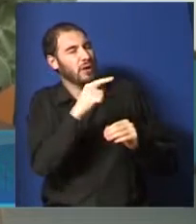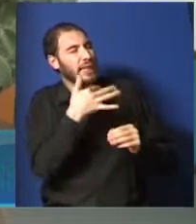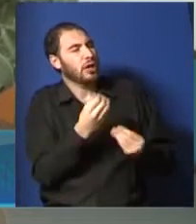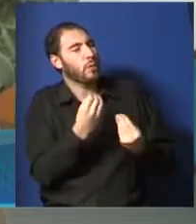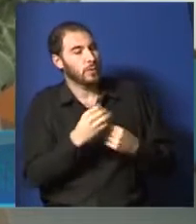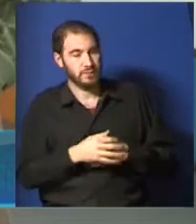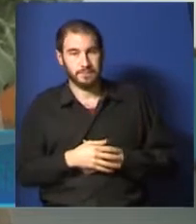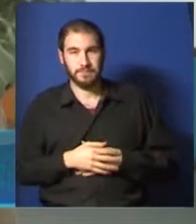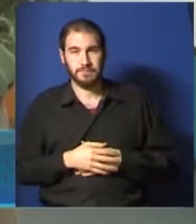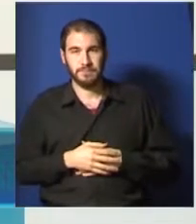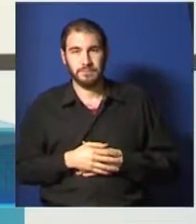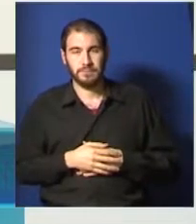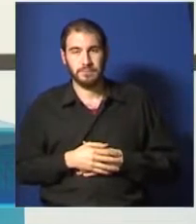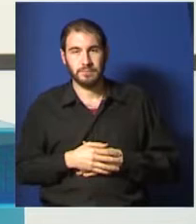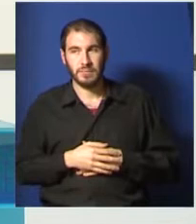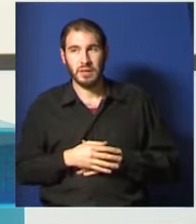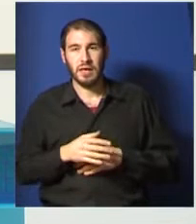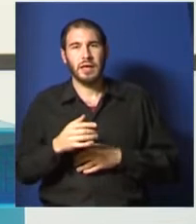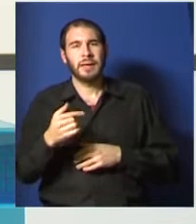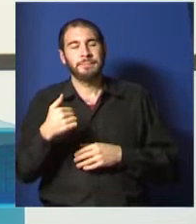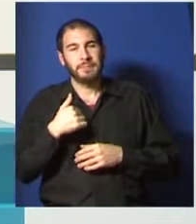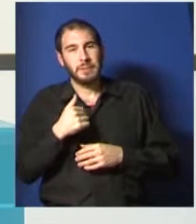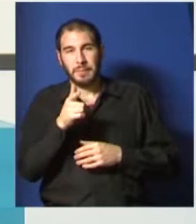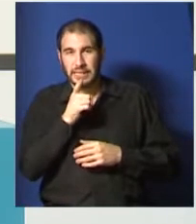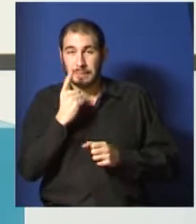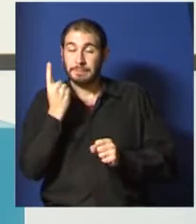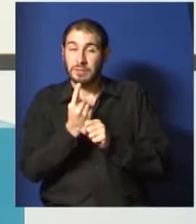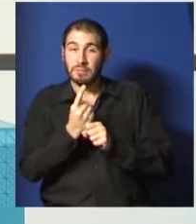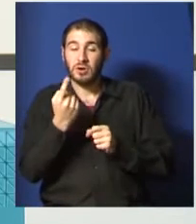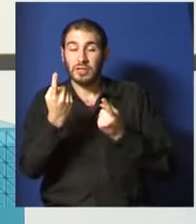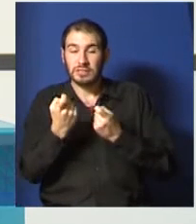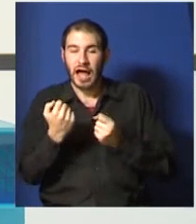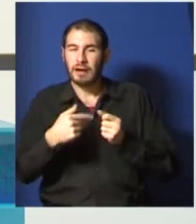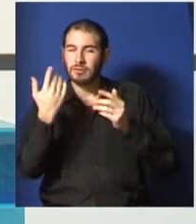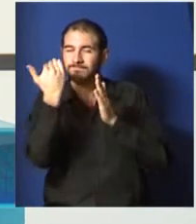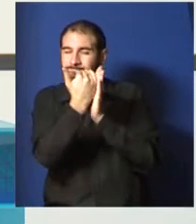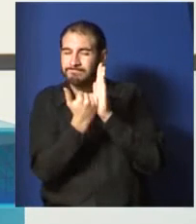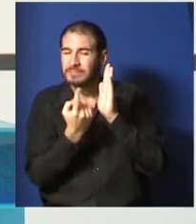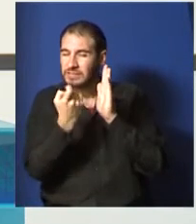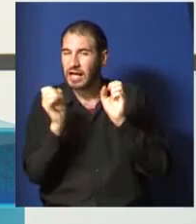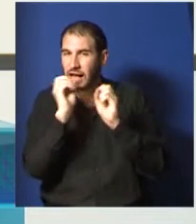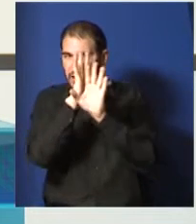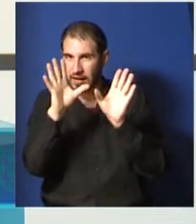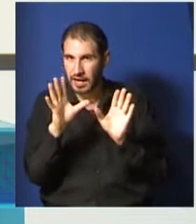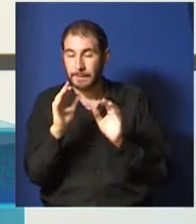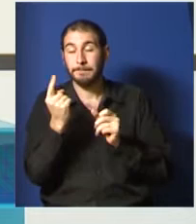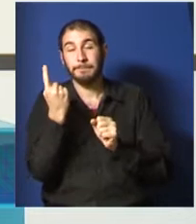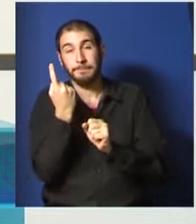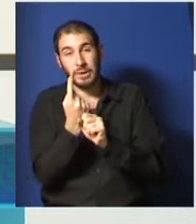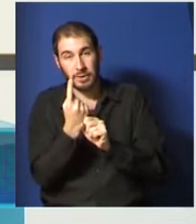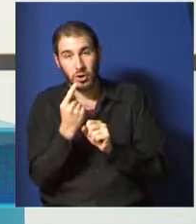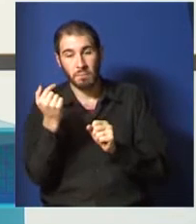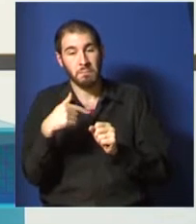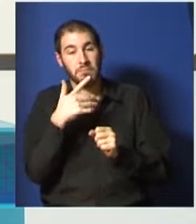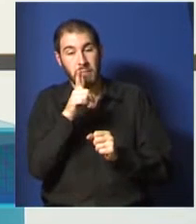a la legislatura? A mí me parece que primero es necesario precisar algunas cuestiones, fundamentalmente porque